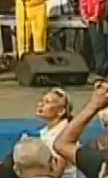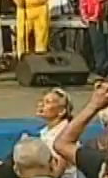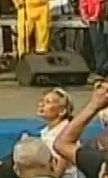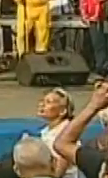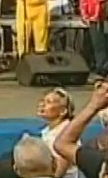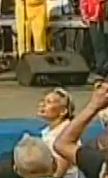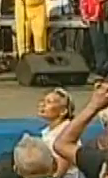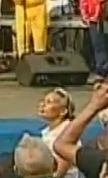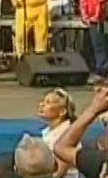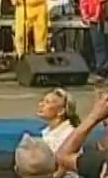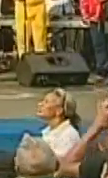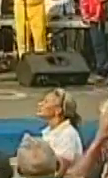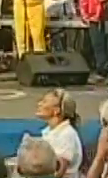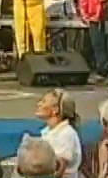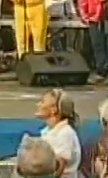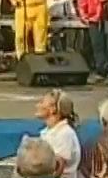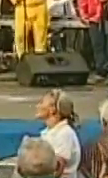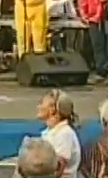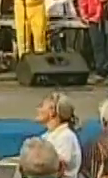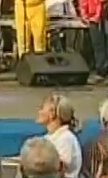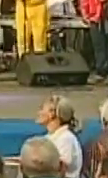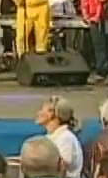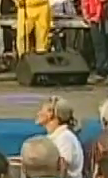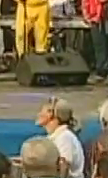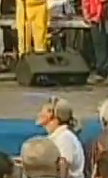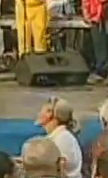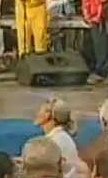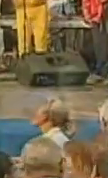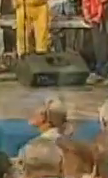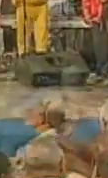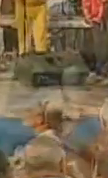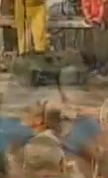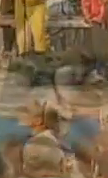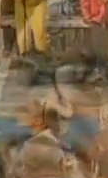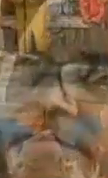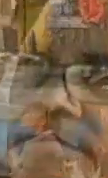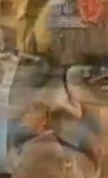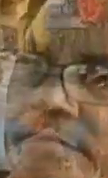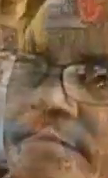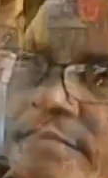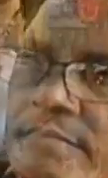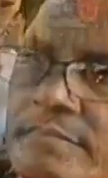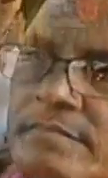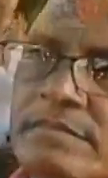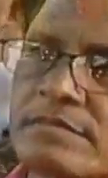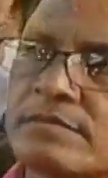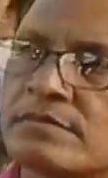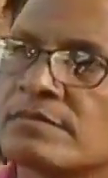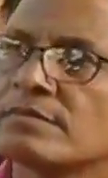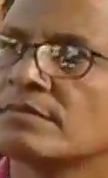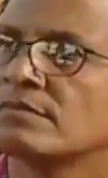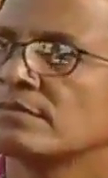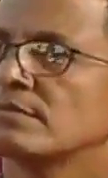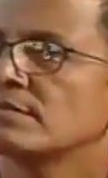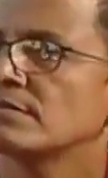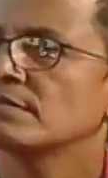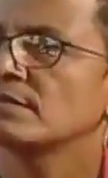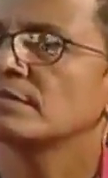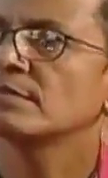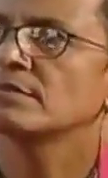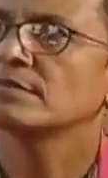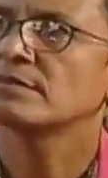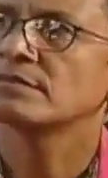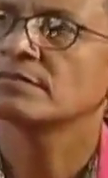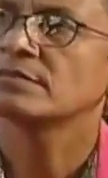Aquel momento, en la buena y en la mala, juntos caminando, y pese mucho